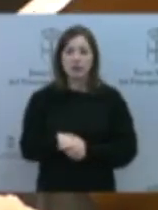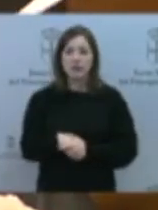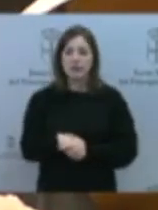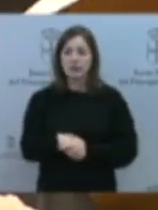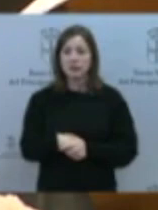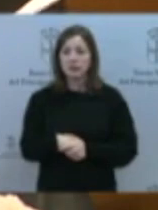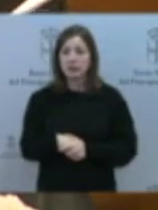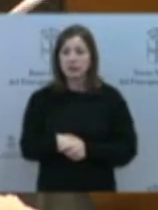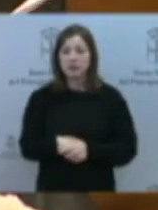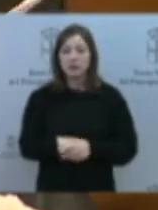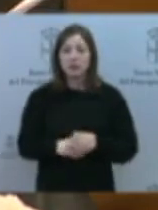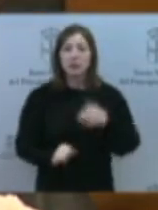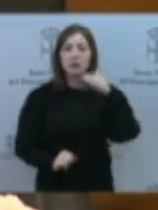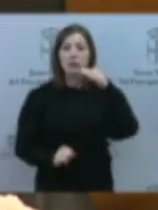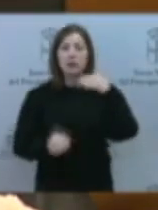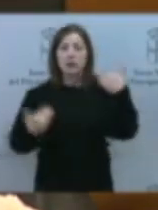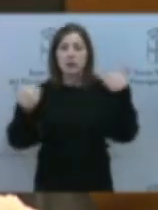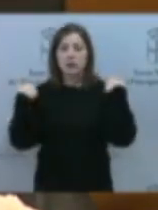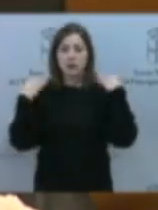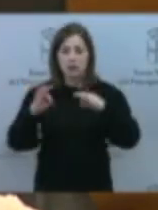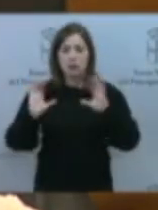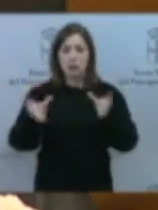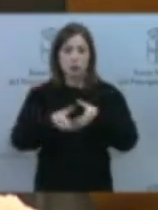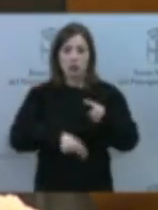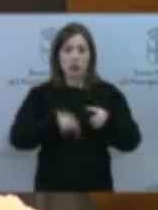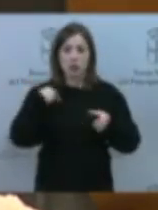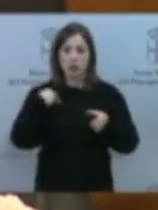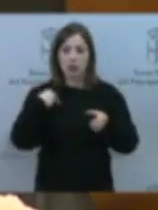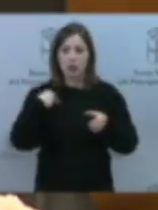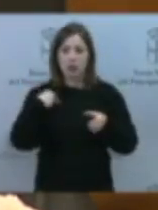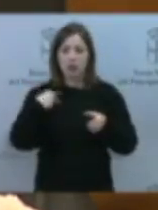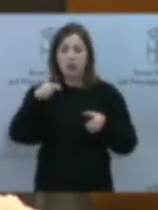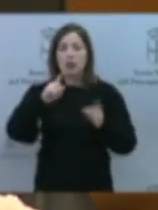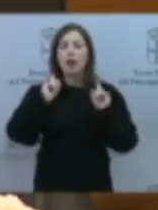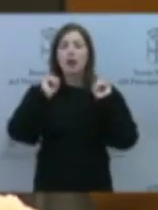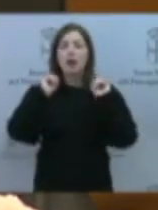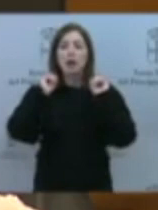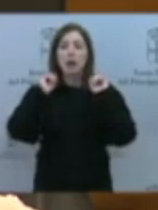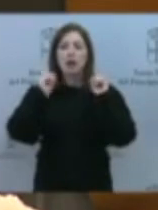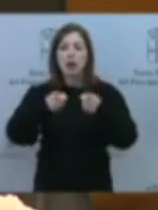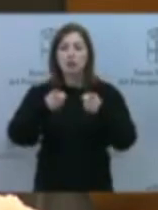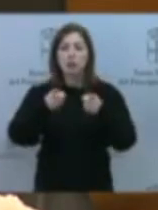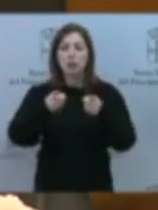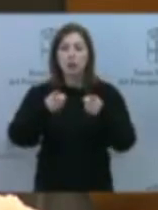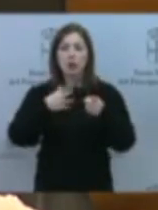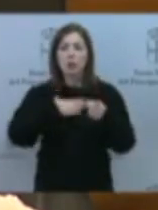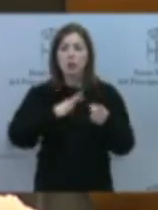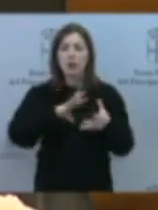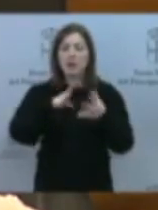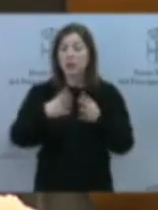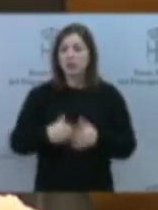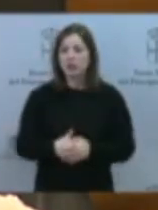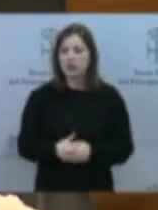esta Junta General. Me temo que este es uno de los casos en los que puede aplicarse la excusatio non petita. Antes hablaba de respeto al